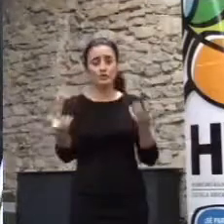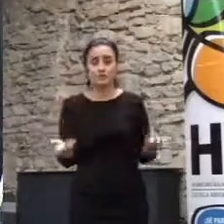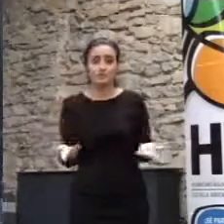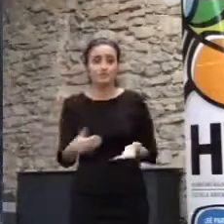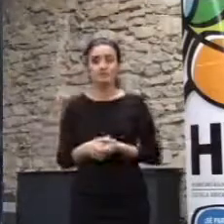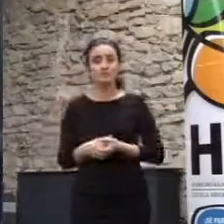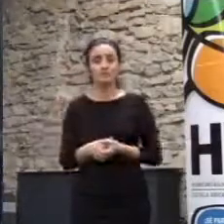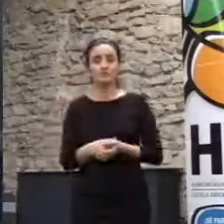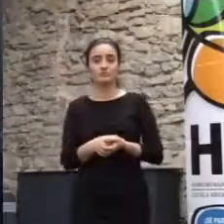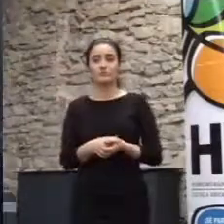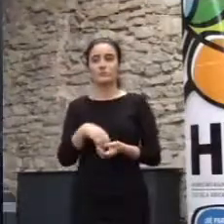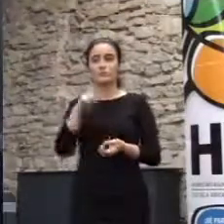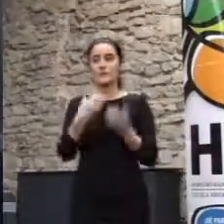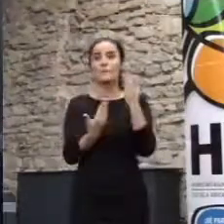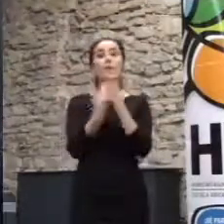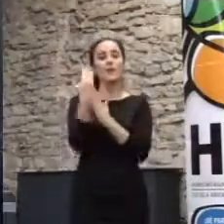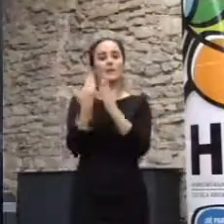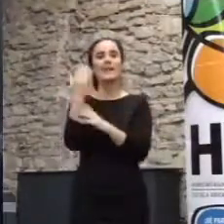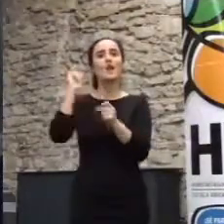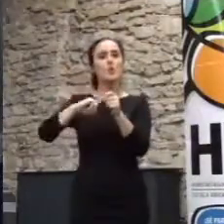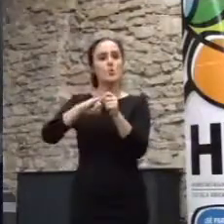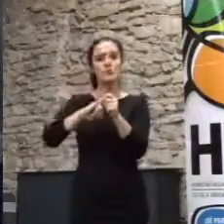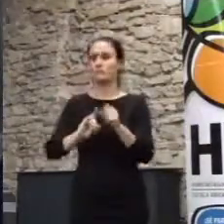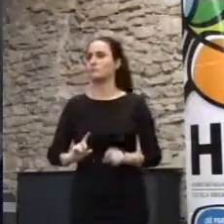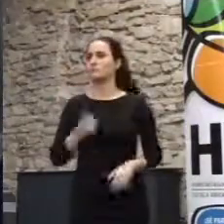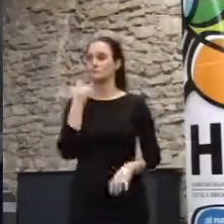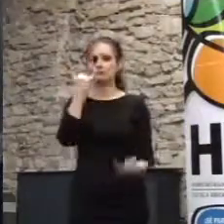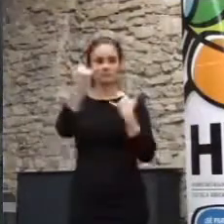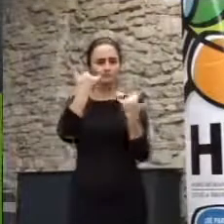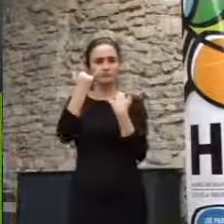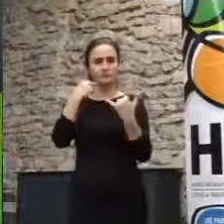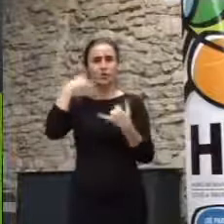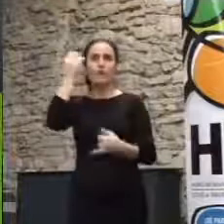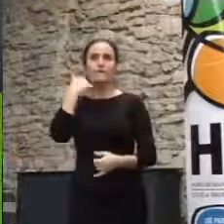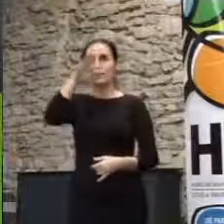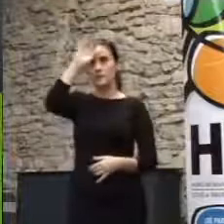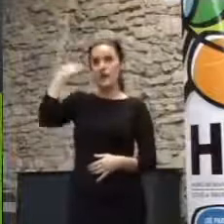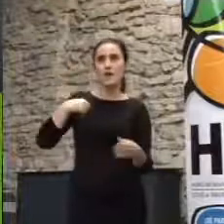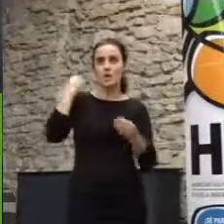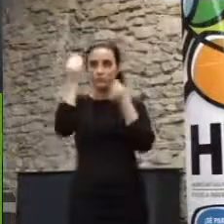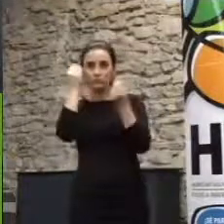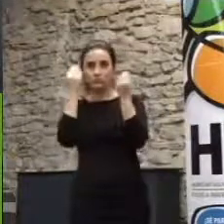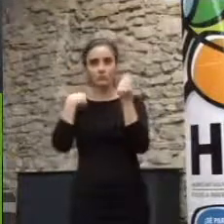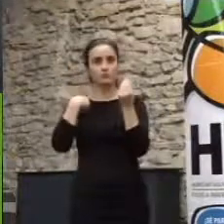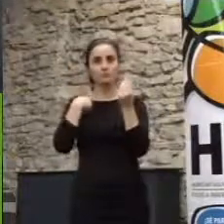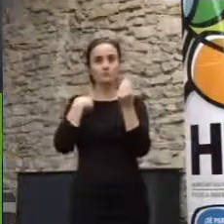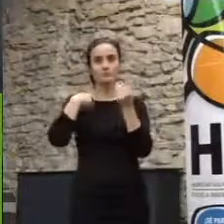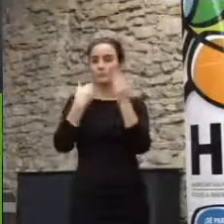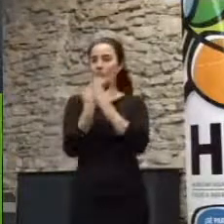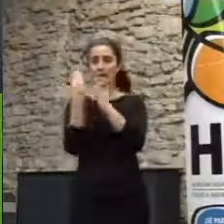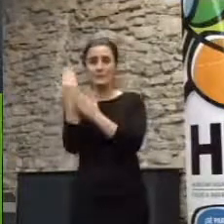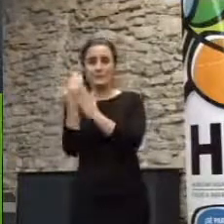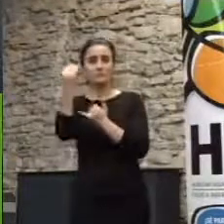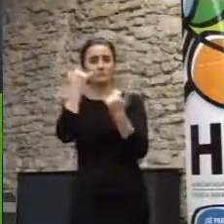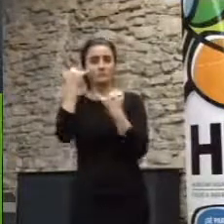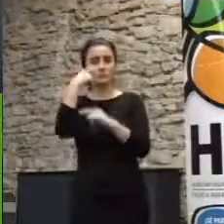recibo, además pronto por la mañana y los lunes más. Yo creo que la gente viene con el fin de semana con la idea ya acogida. Y yo recibo todas las mañanas llamadas de personas